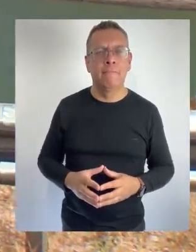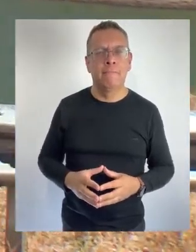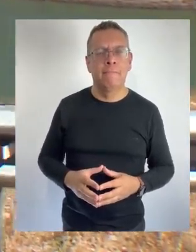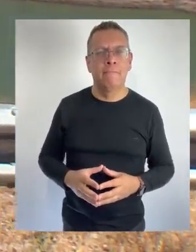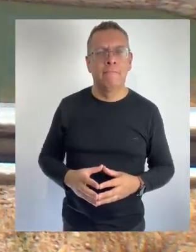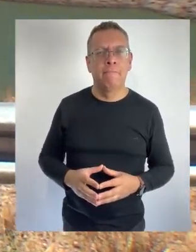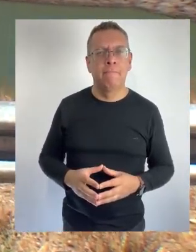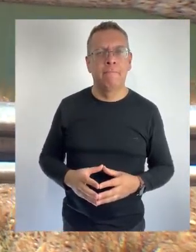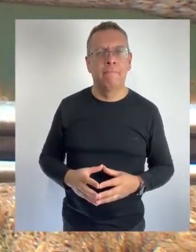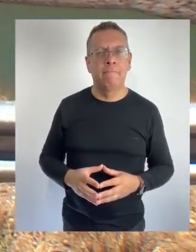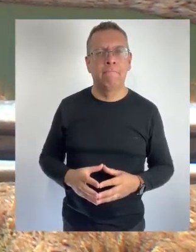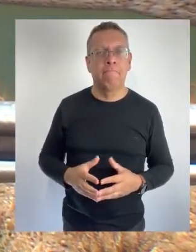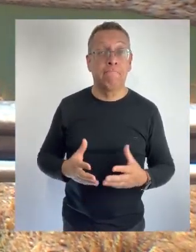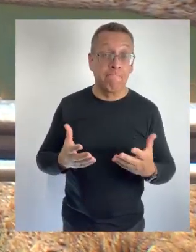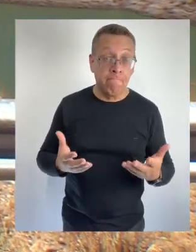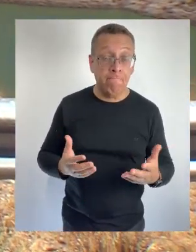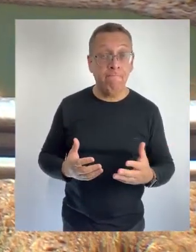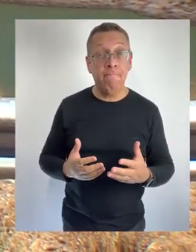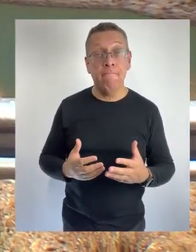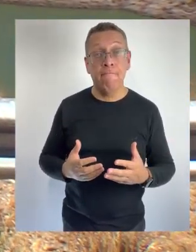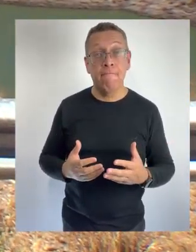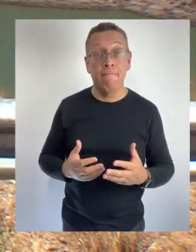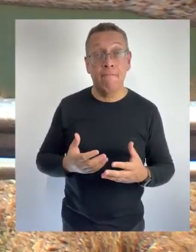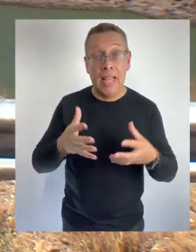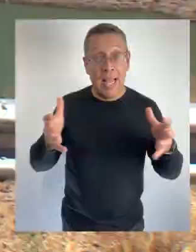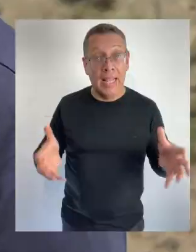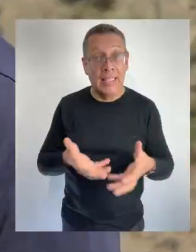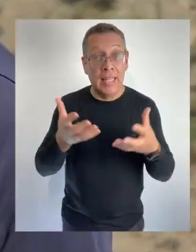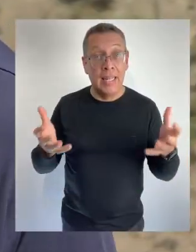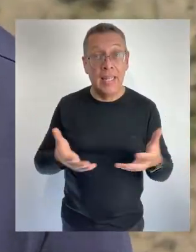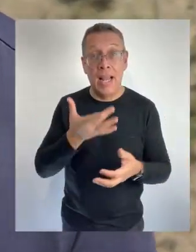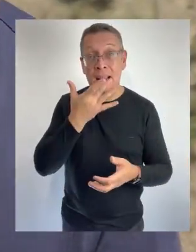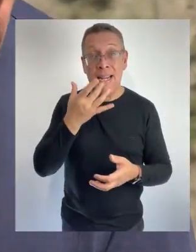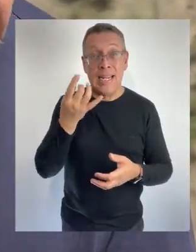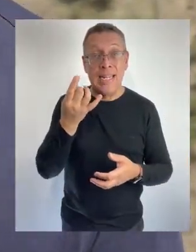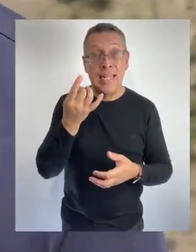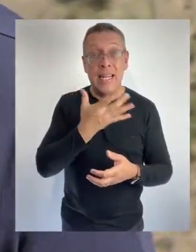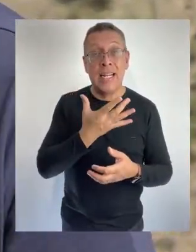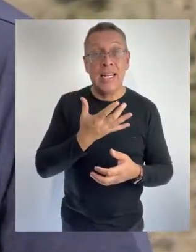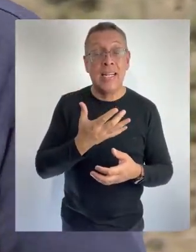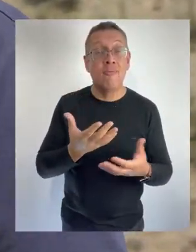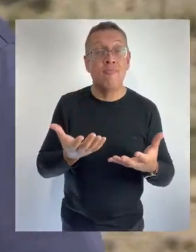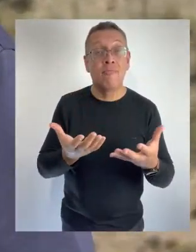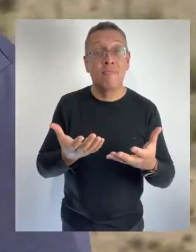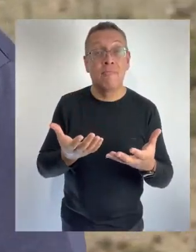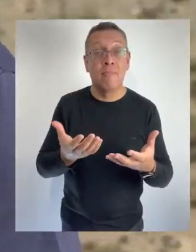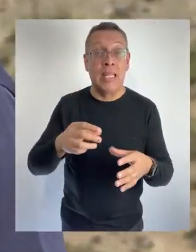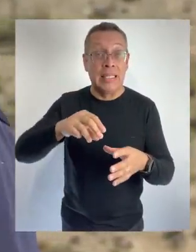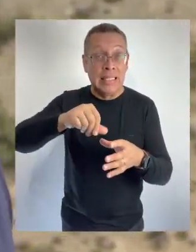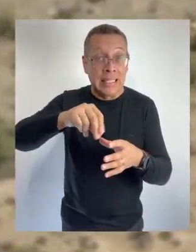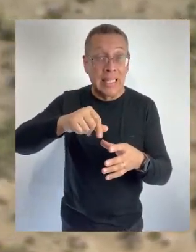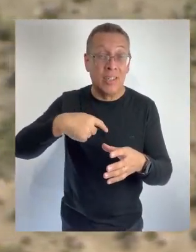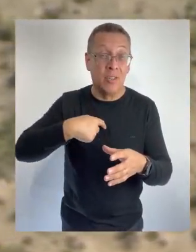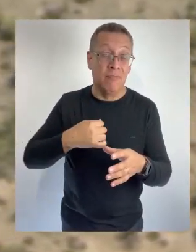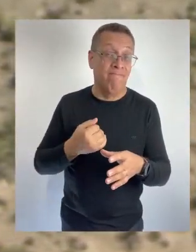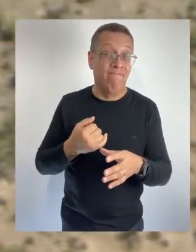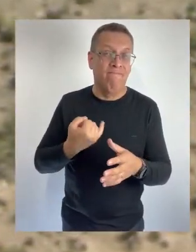aliñar y te sirve, pero la comida, la ensalada rica también bien preparada. Bueno, yo siempre peleo por la sal, porque yo soy re malo para la